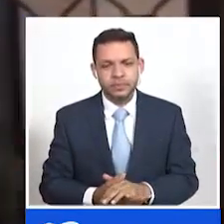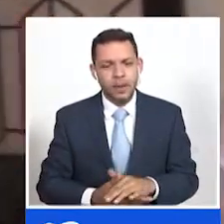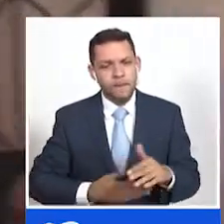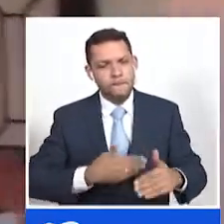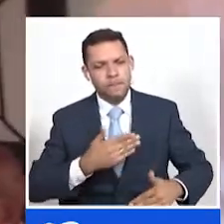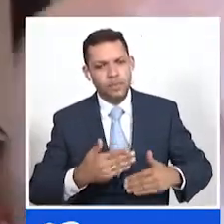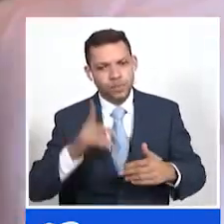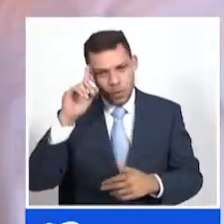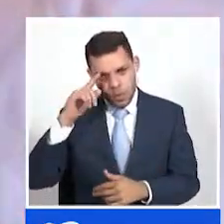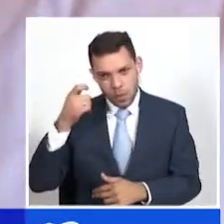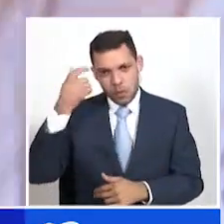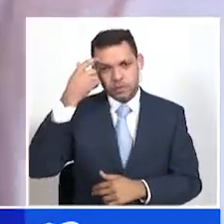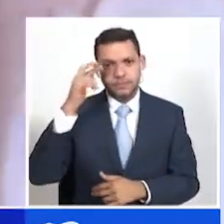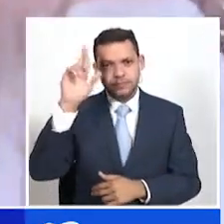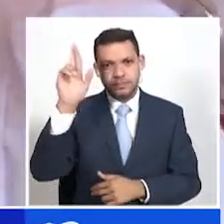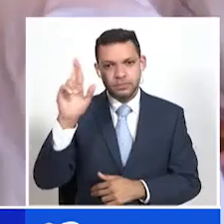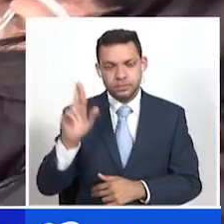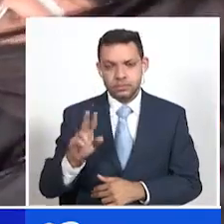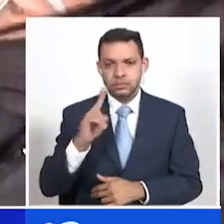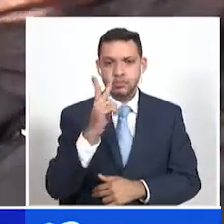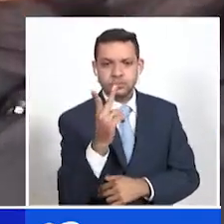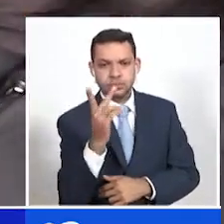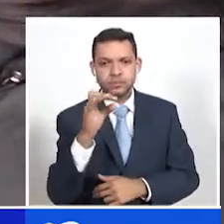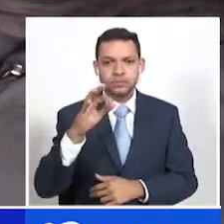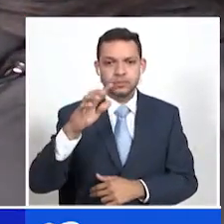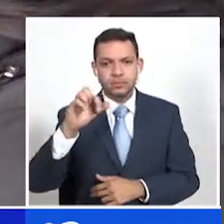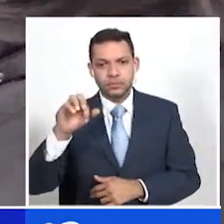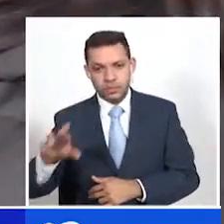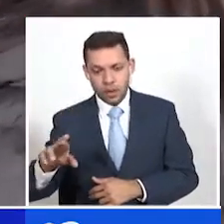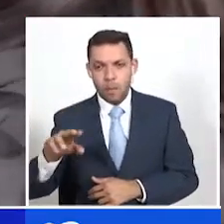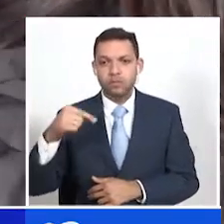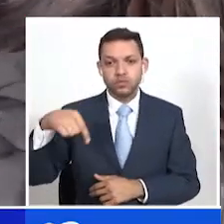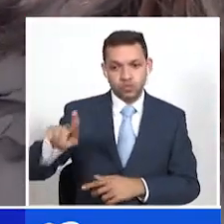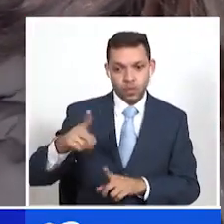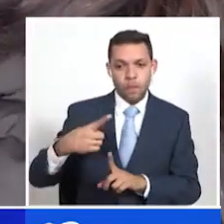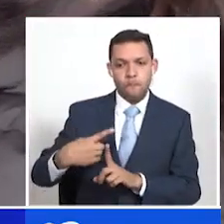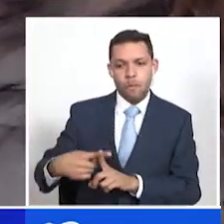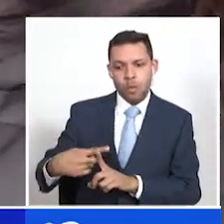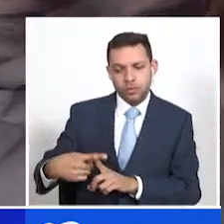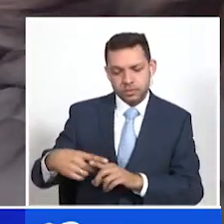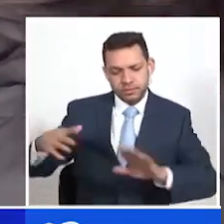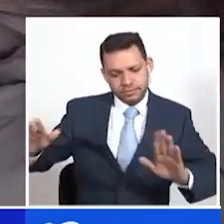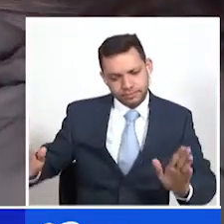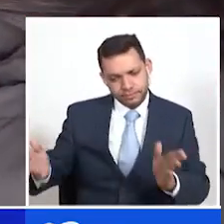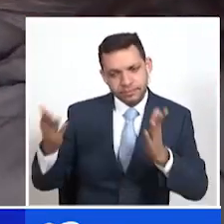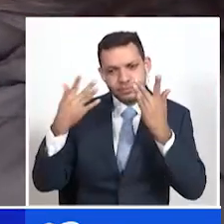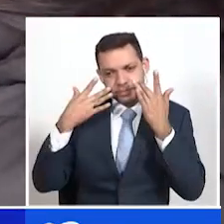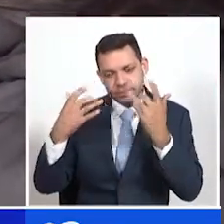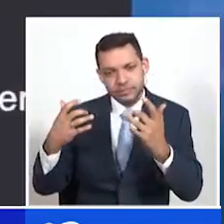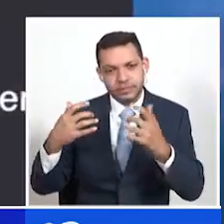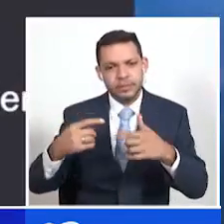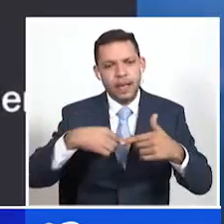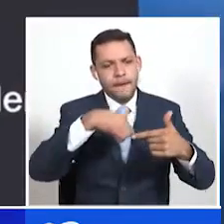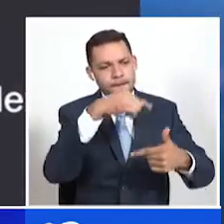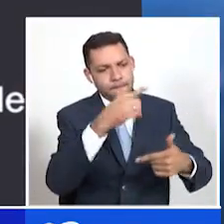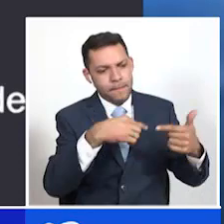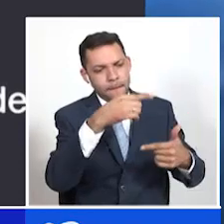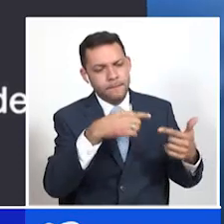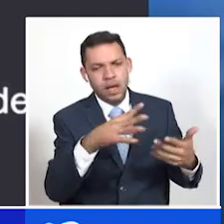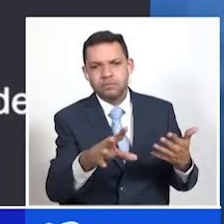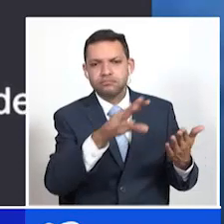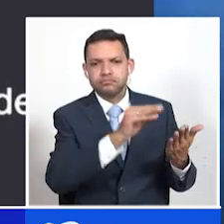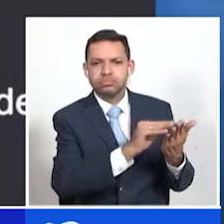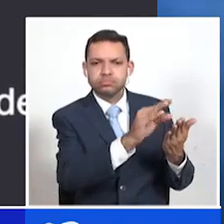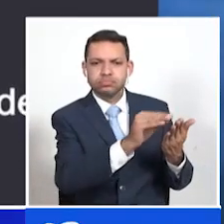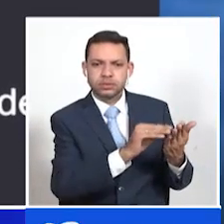generando el gobernador de Risaralda, Víctor Manuel Tamayo Vargas, es más que positiva. Así quedó demostrado en la más reciente encuesta de percepción